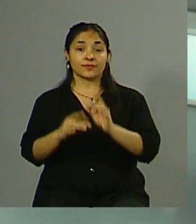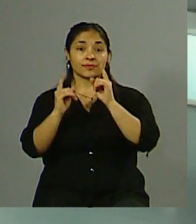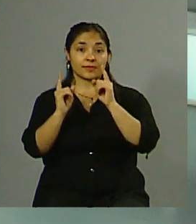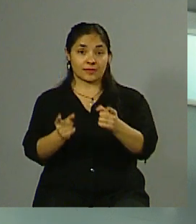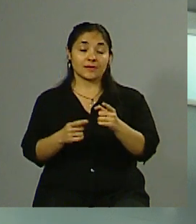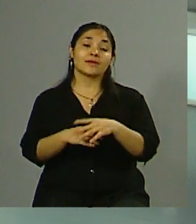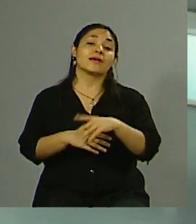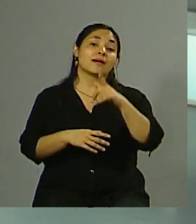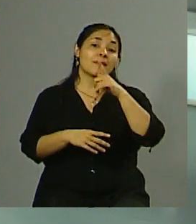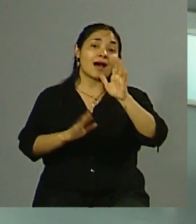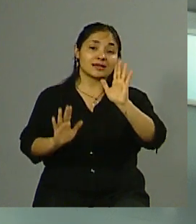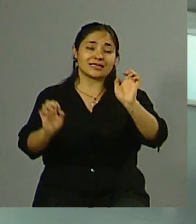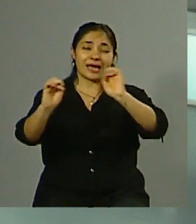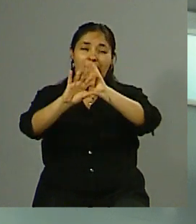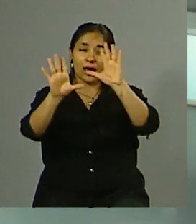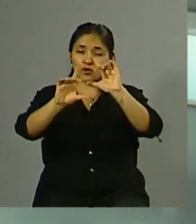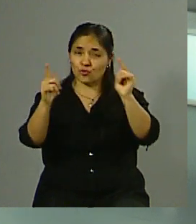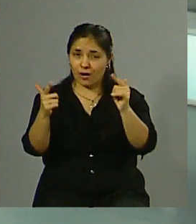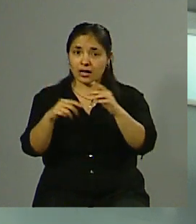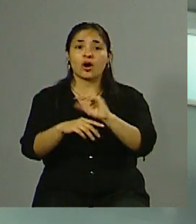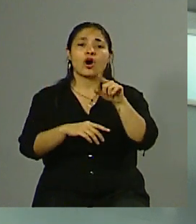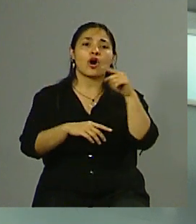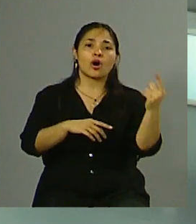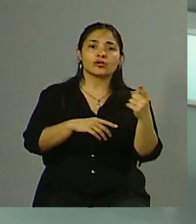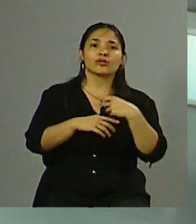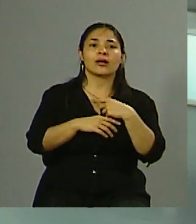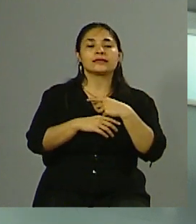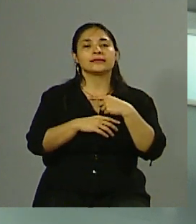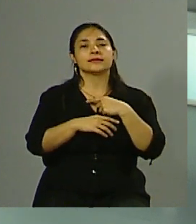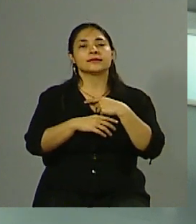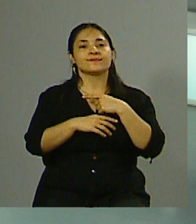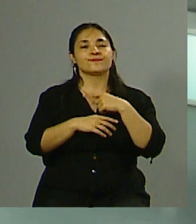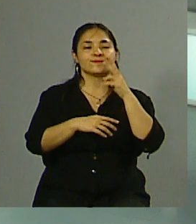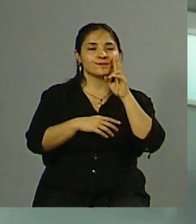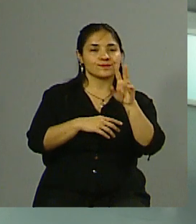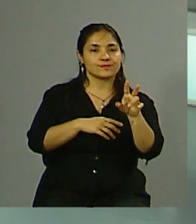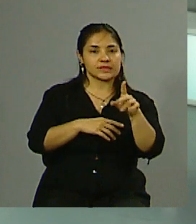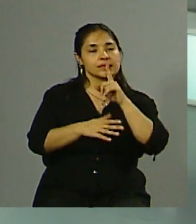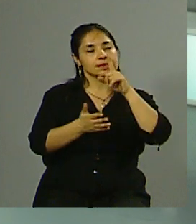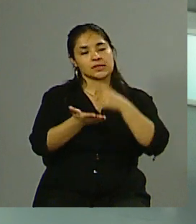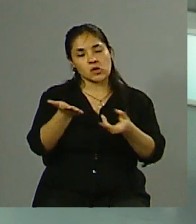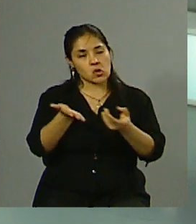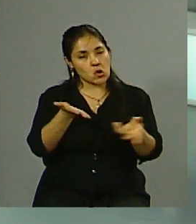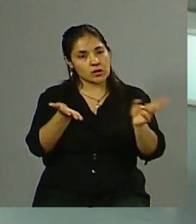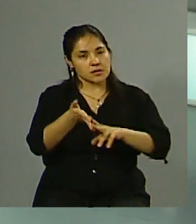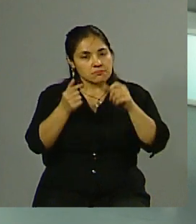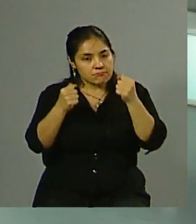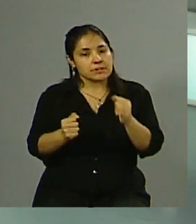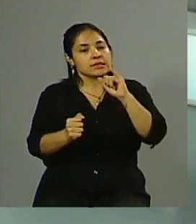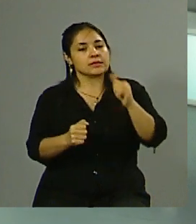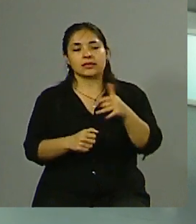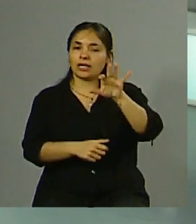ha quedado del todo claro, tal vez otros han reafirmado, ¿no? Cuál es el candidato que